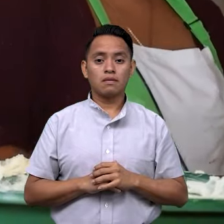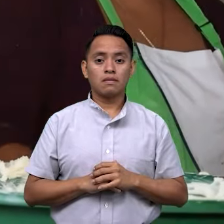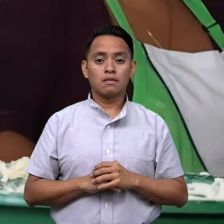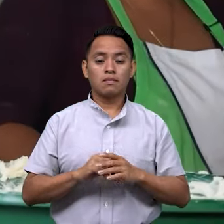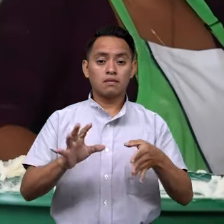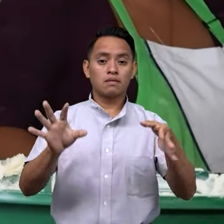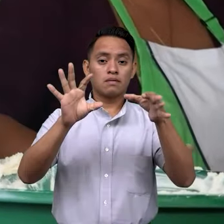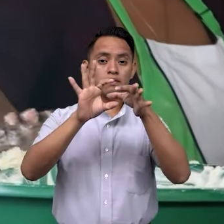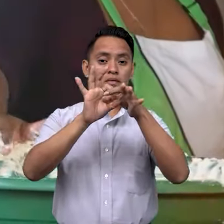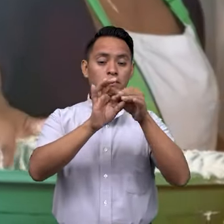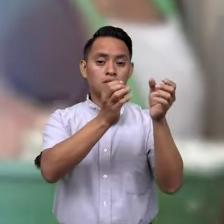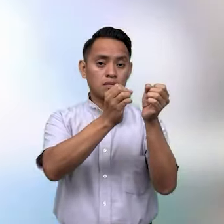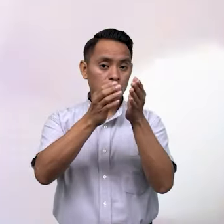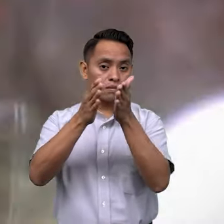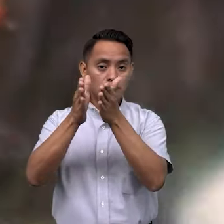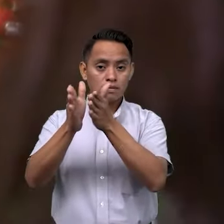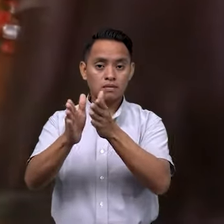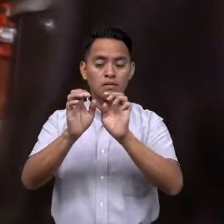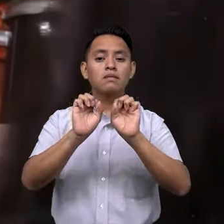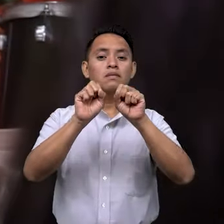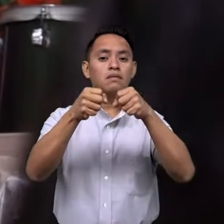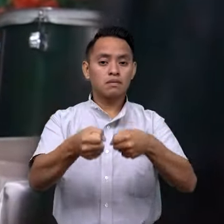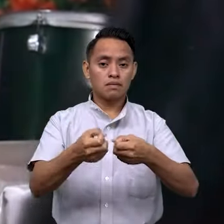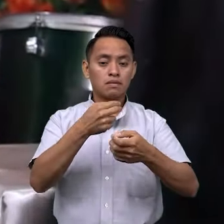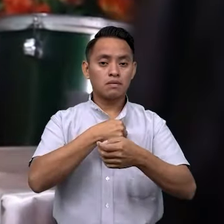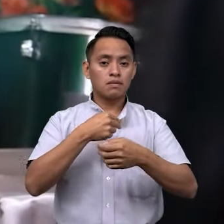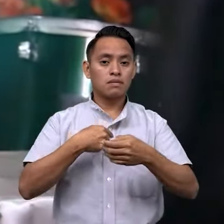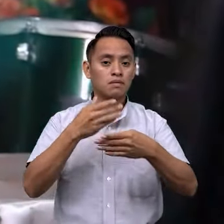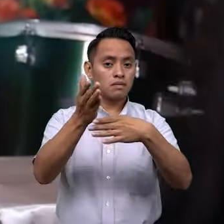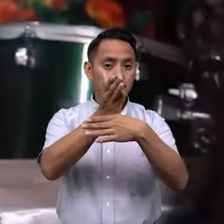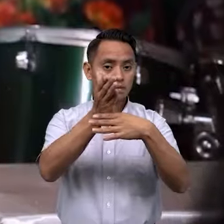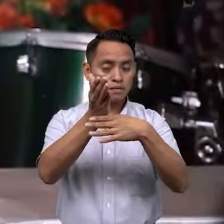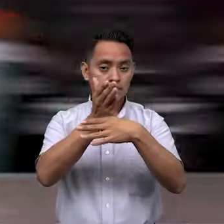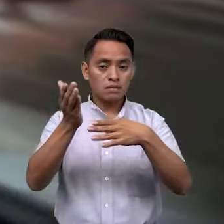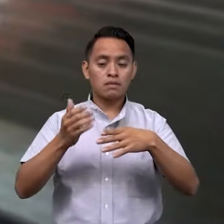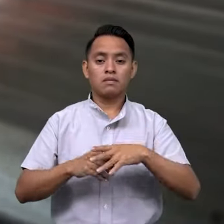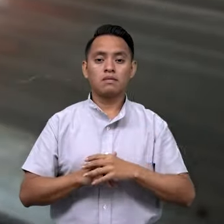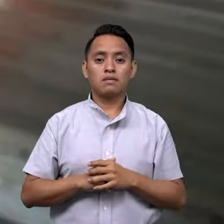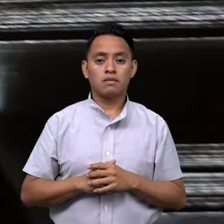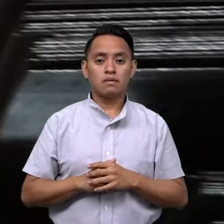Porque juntos y organizados podemos hacer la diferencia.